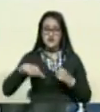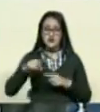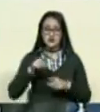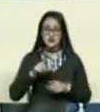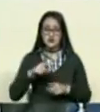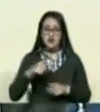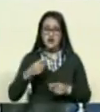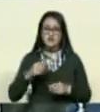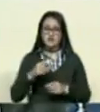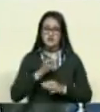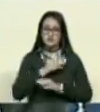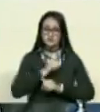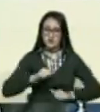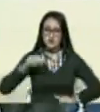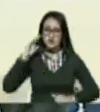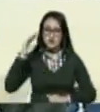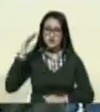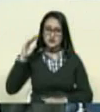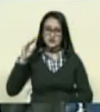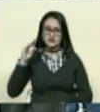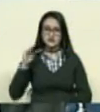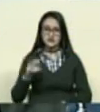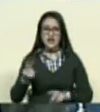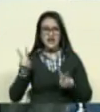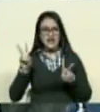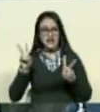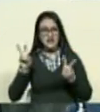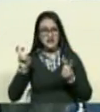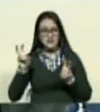Bolivariana, para nuestro concepto estratégico,